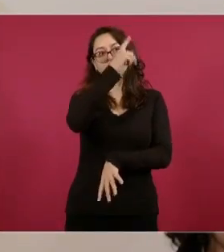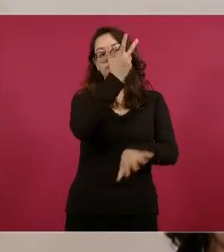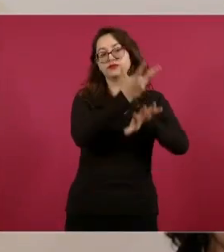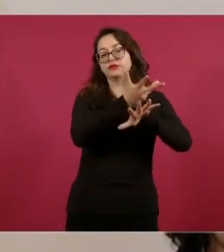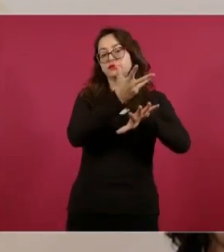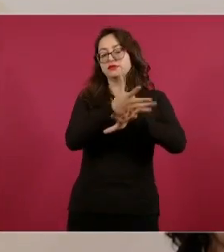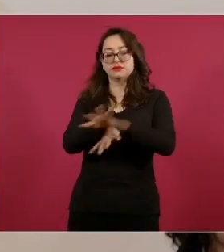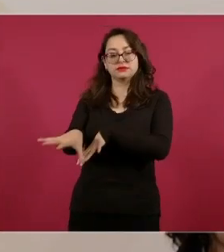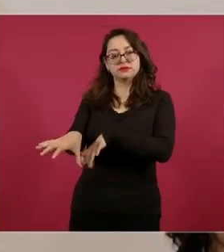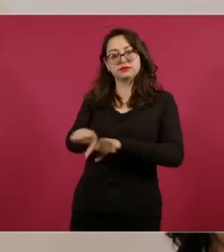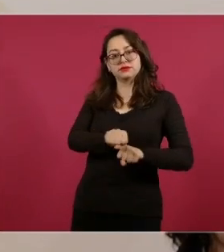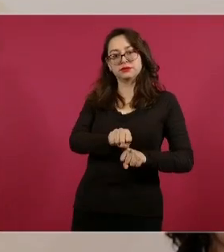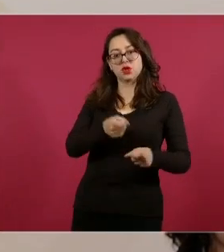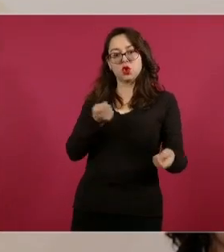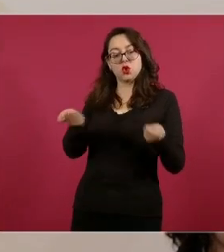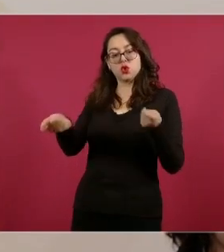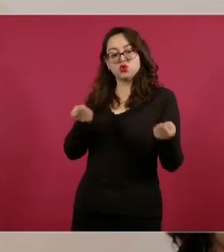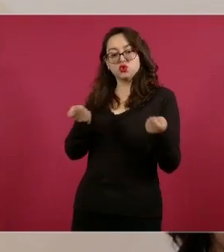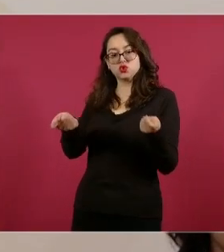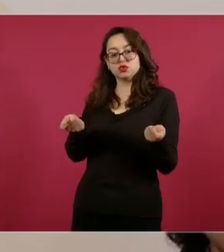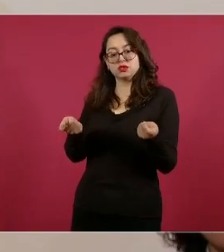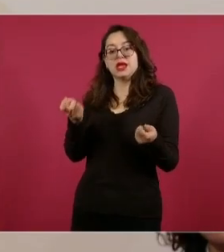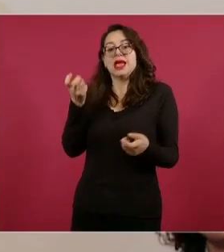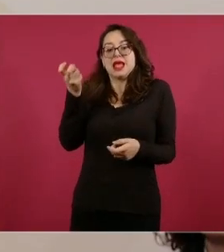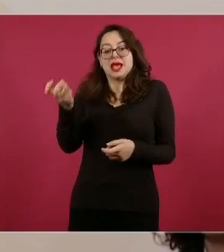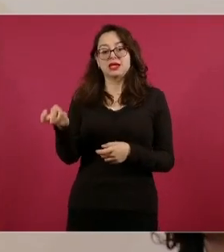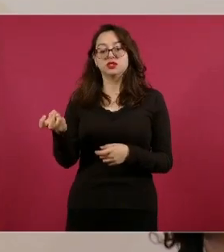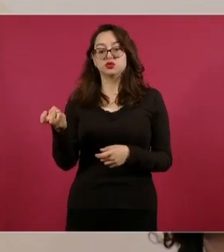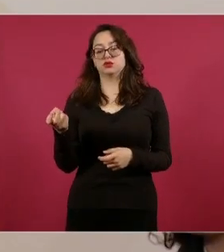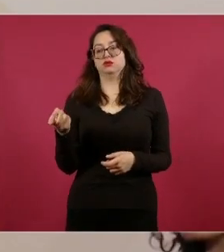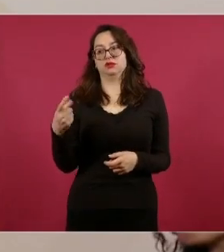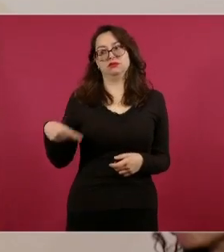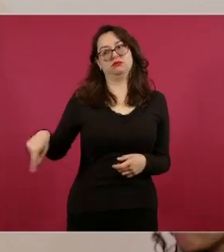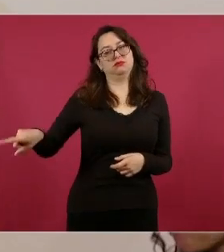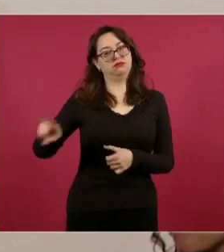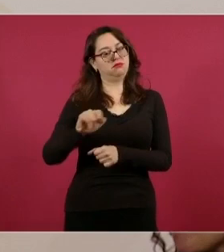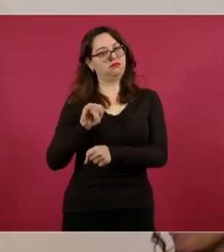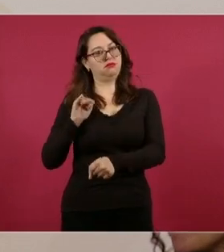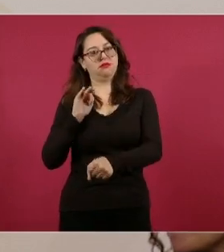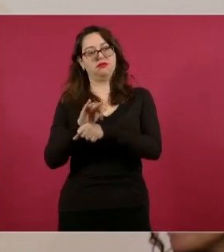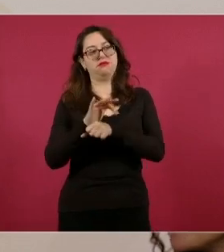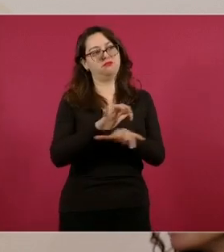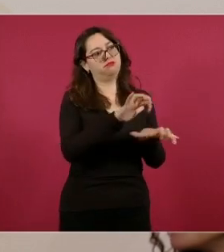Cuando había interés en hacer el canal,